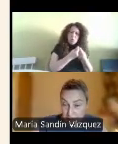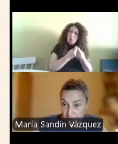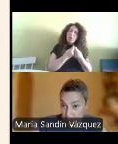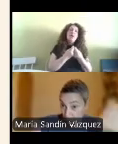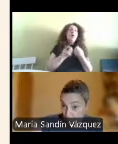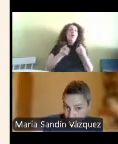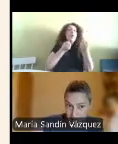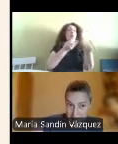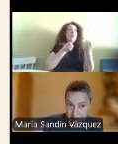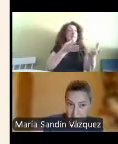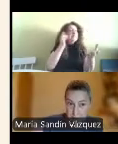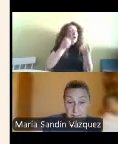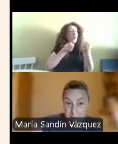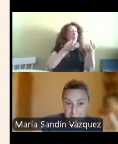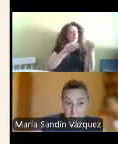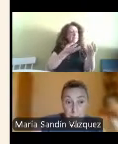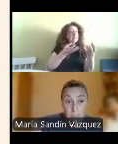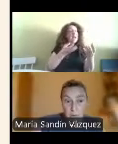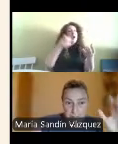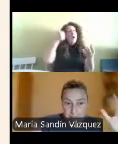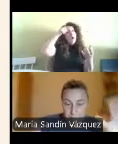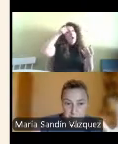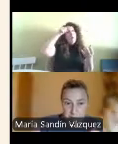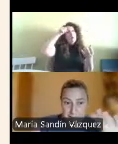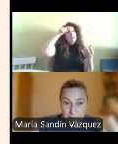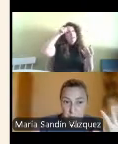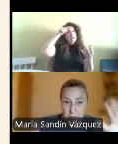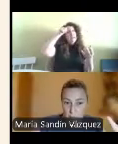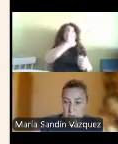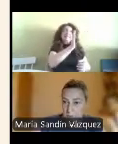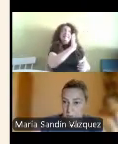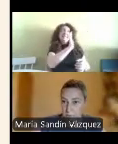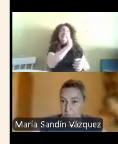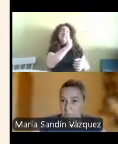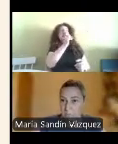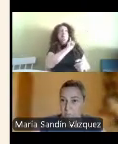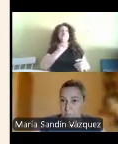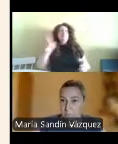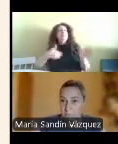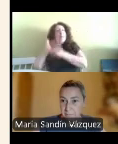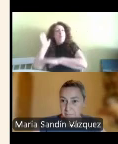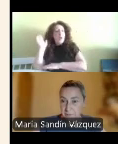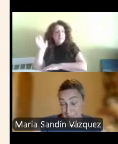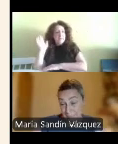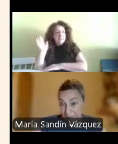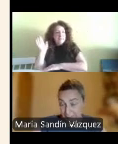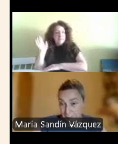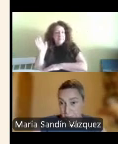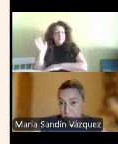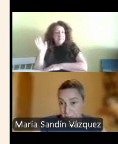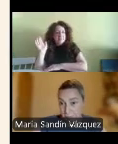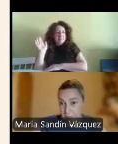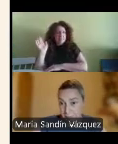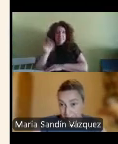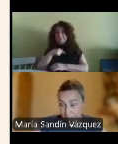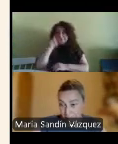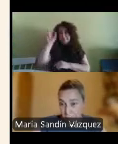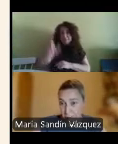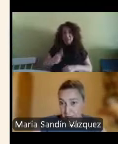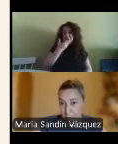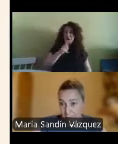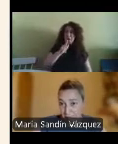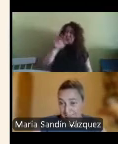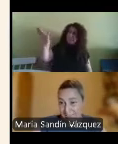ya lo había contado, el hombre de la sala de espera decía a él, bueno, que tengo otra consulta, que me voy. O sea, imaginaros